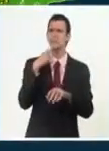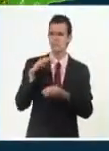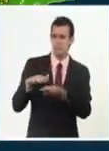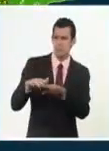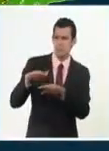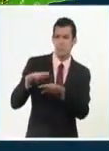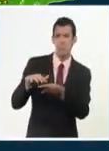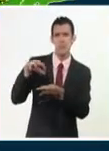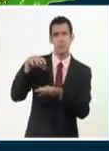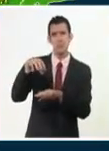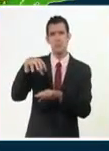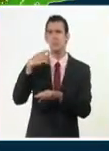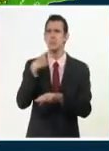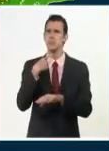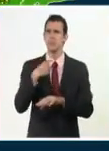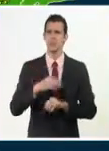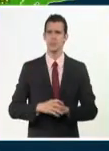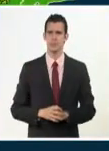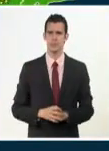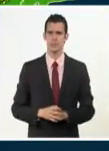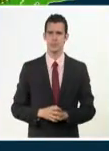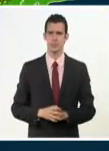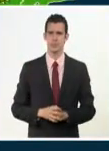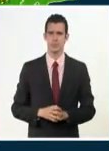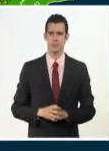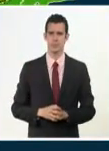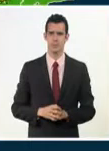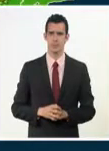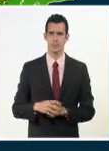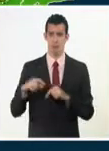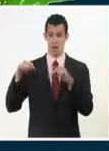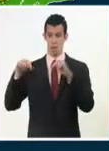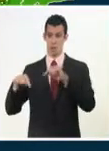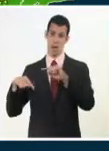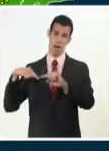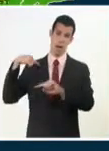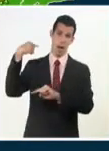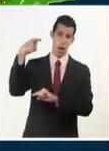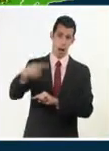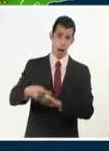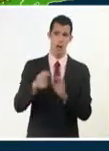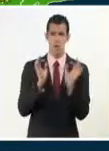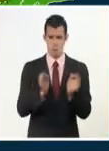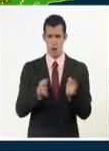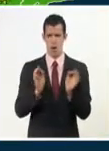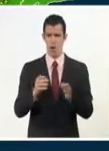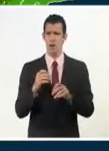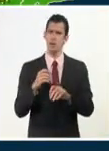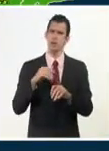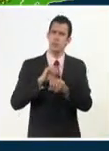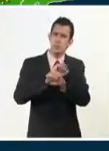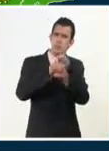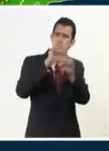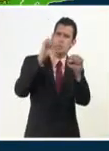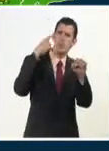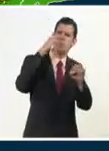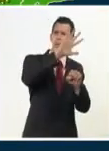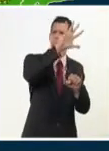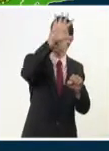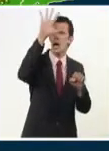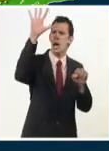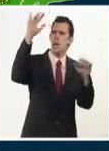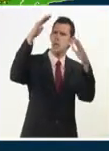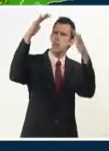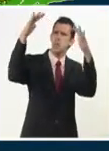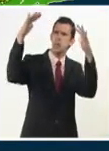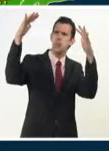Estas condiciones se van a mantener para las próximas 24 horas. Estará amaneciendo con poca nubosidad y parcialmente nublado solo en zonas de la costa norte